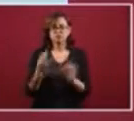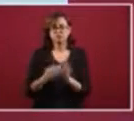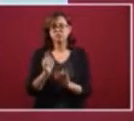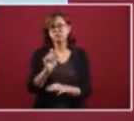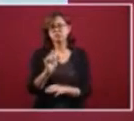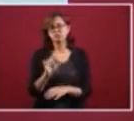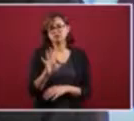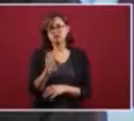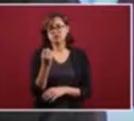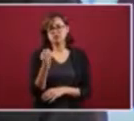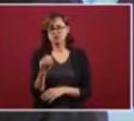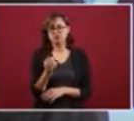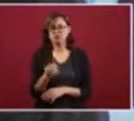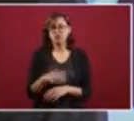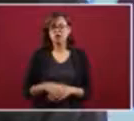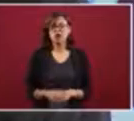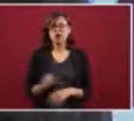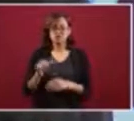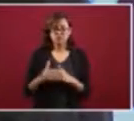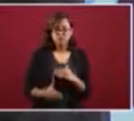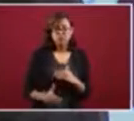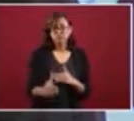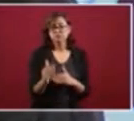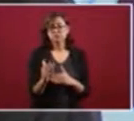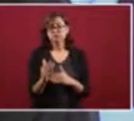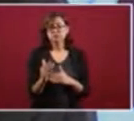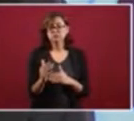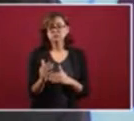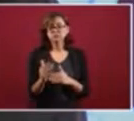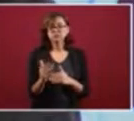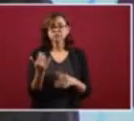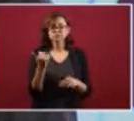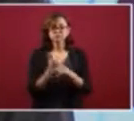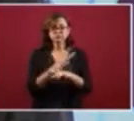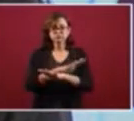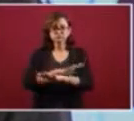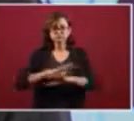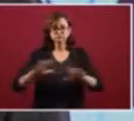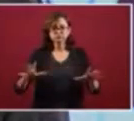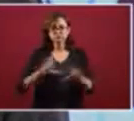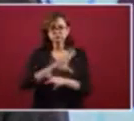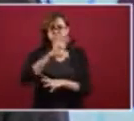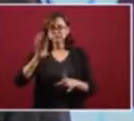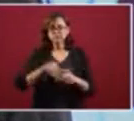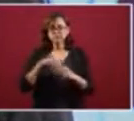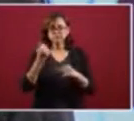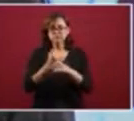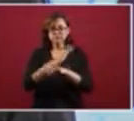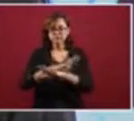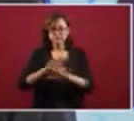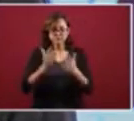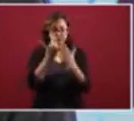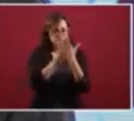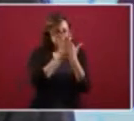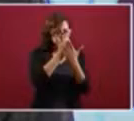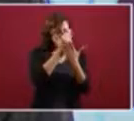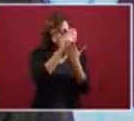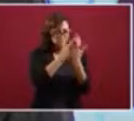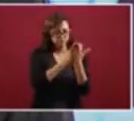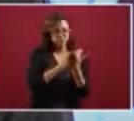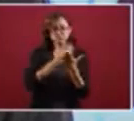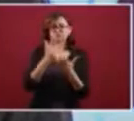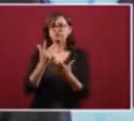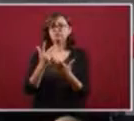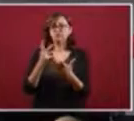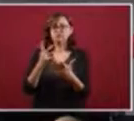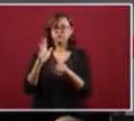mes. A partir de eso, con esa información, con toda la información que se tiene de las bitácoras del